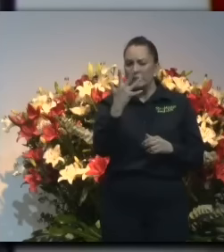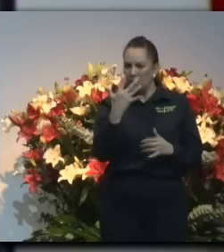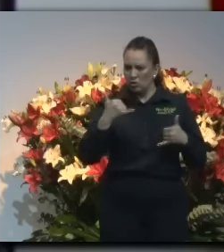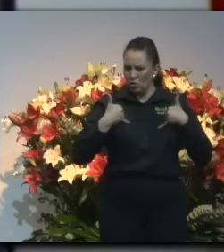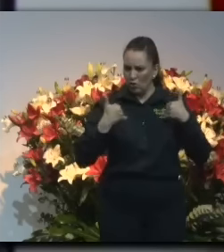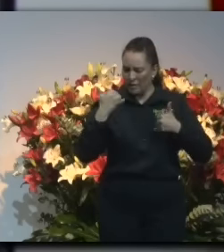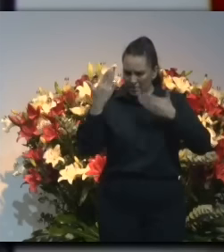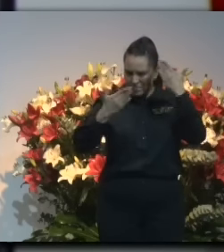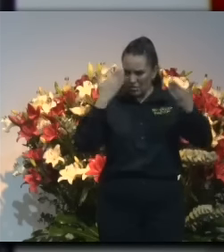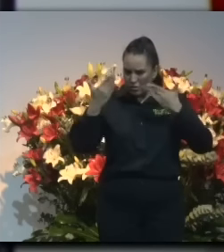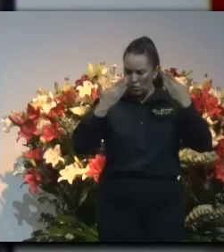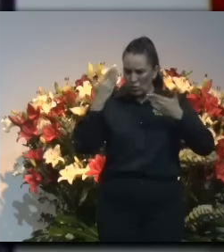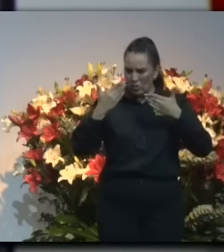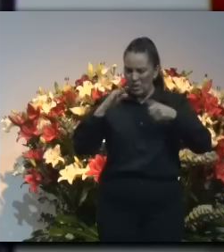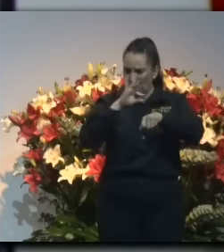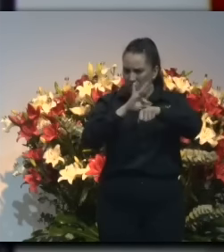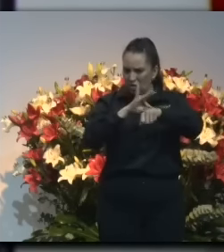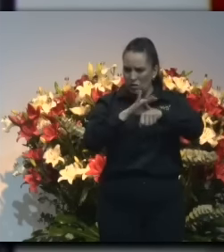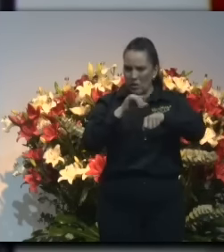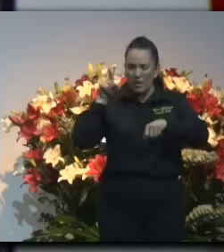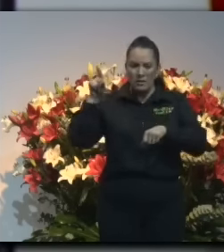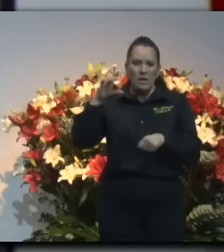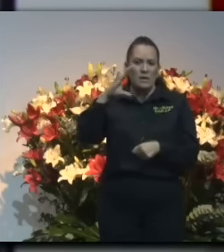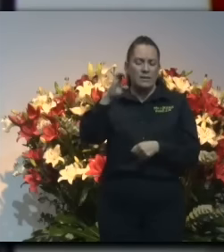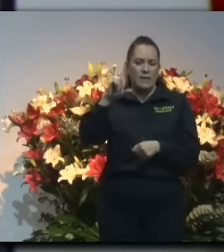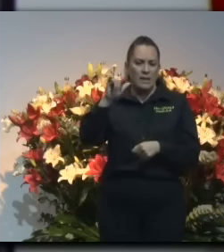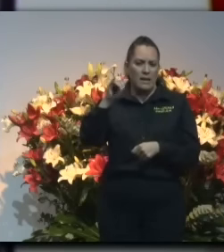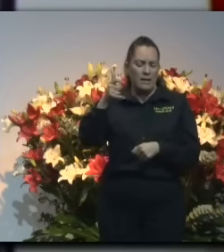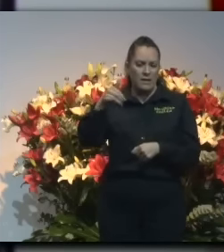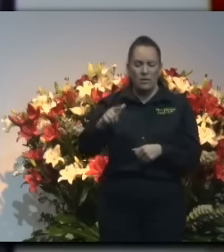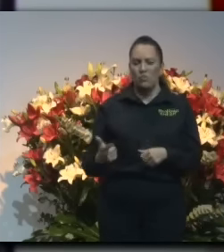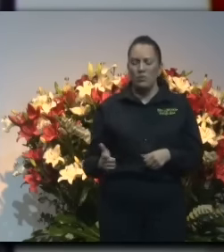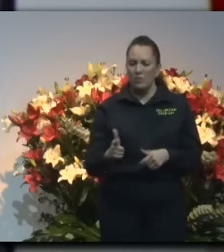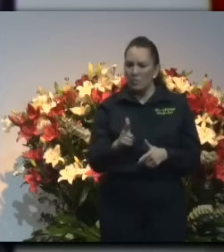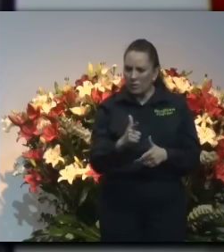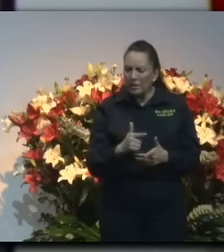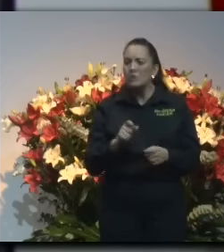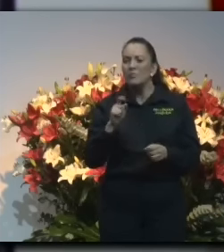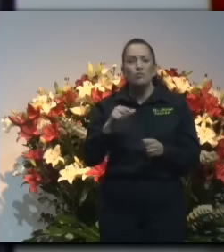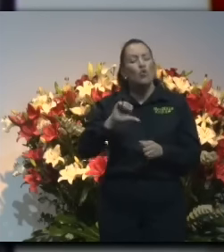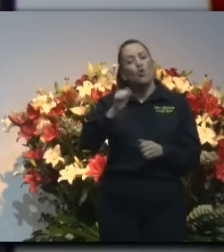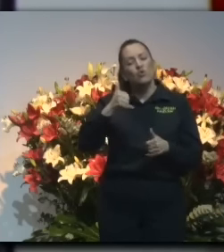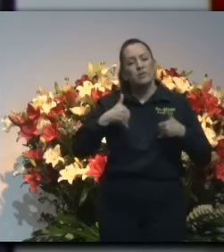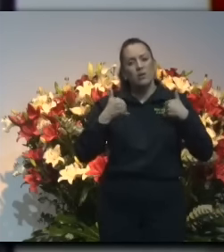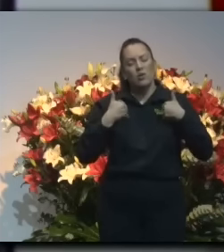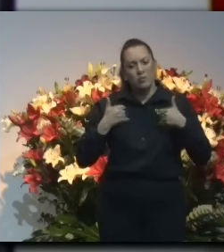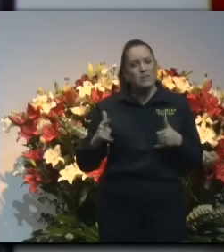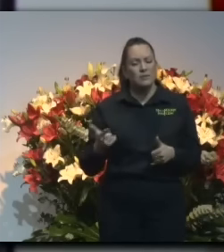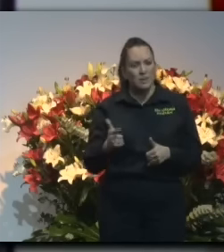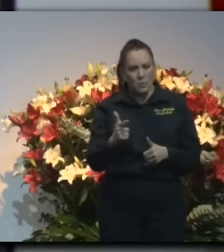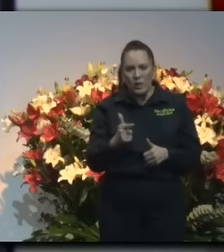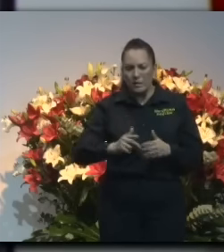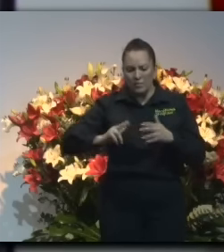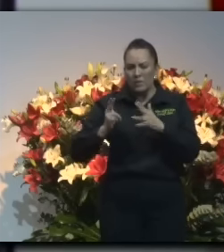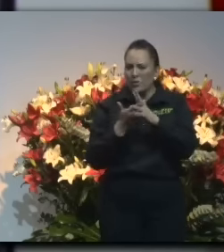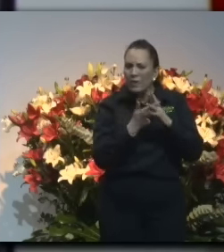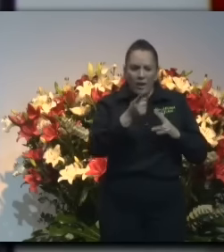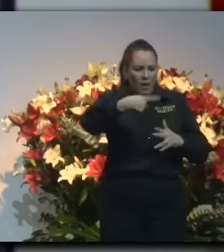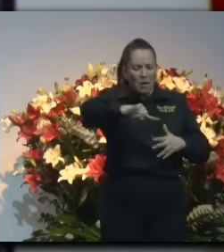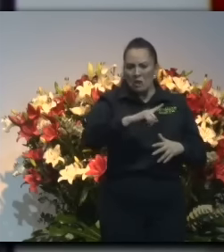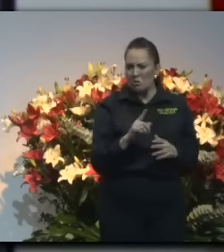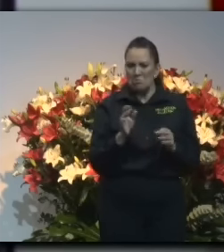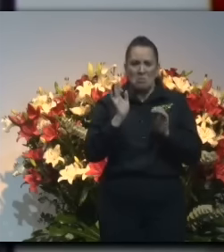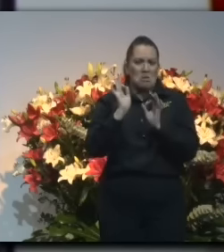jóvenes estudiantes de medicina en Celaya. Me impactó lo que le pasó a 11 jóvenes en Salvatierra, Guanajuato, que estaban simplemente divirtiéndose